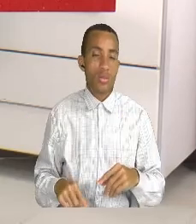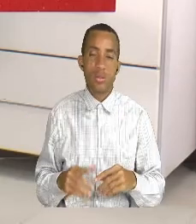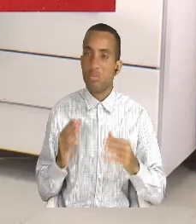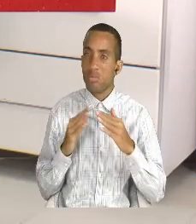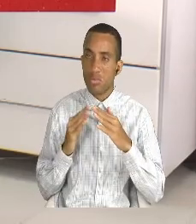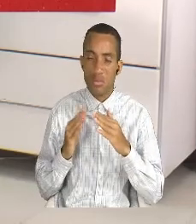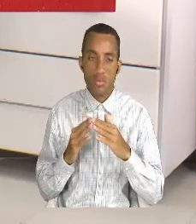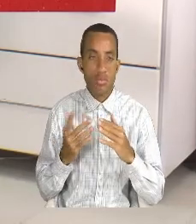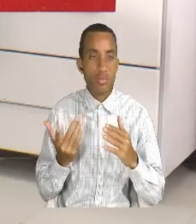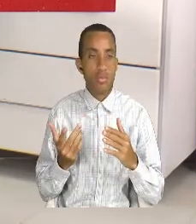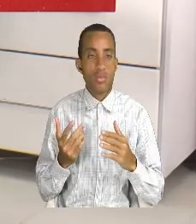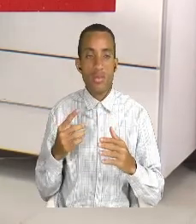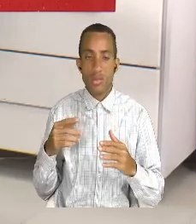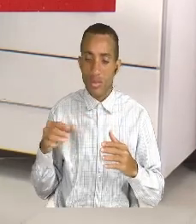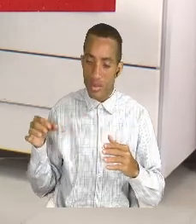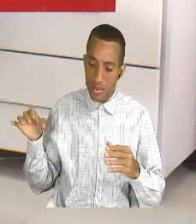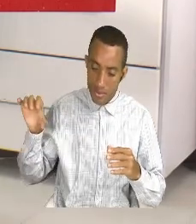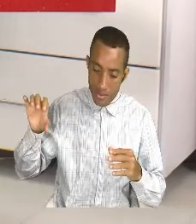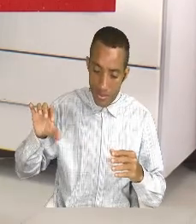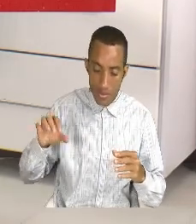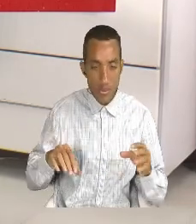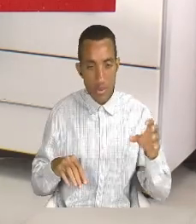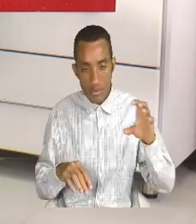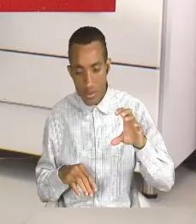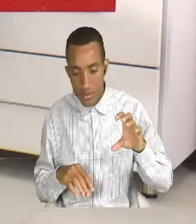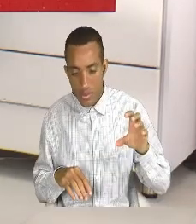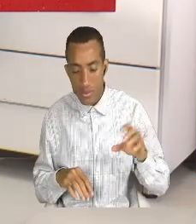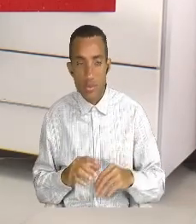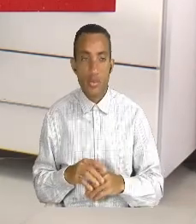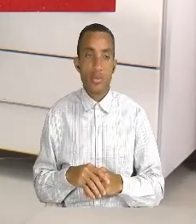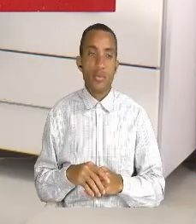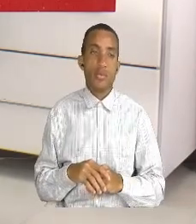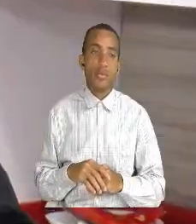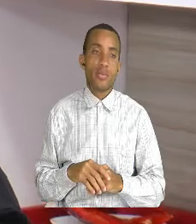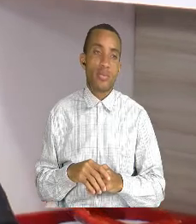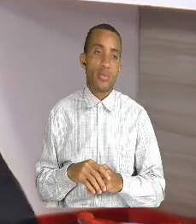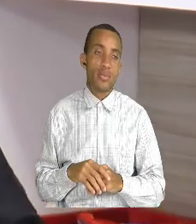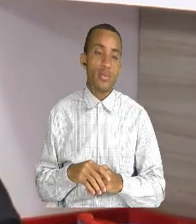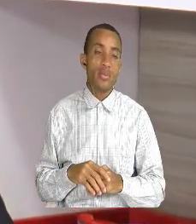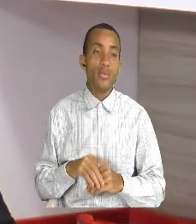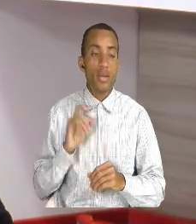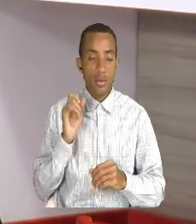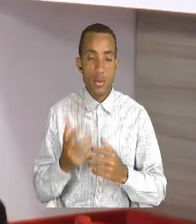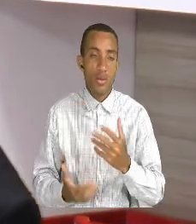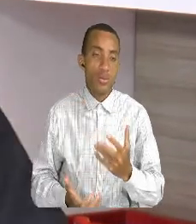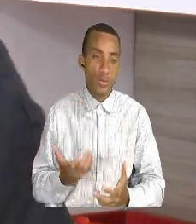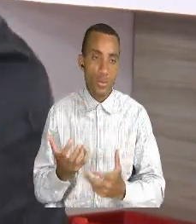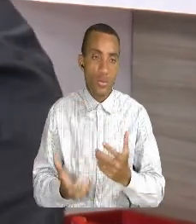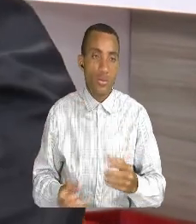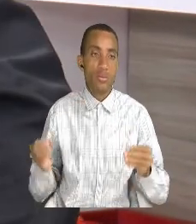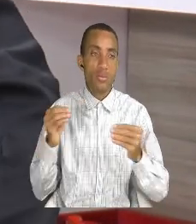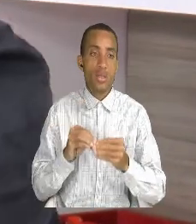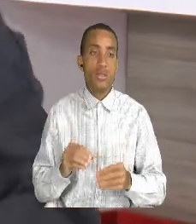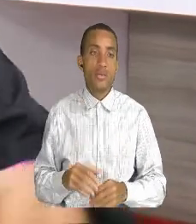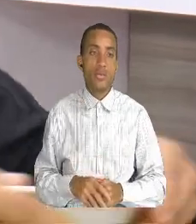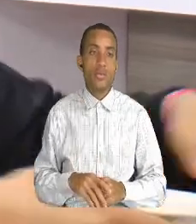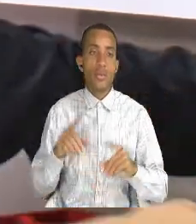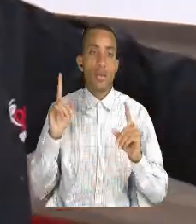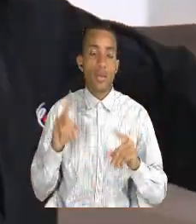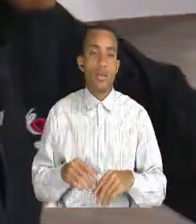casas. Esta es lo que podemos utilizar. ¿Listo? Ok. Perfecto. Listo. Entonces aquí voy a dejar que cocinen un poquitico. Aquí voy a hacerme